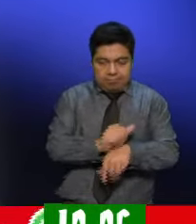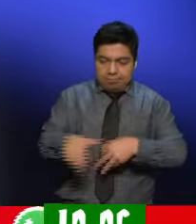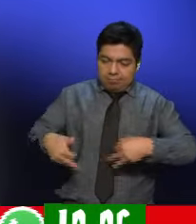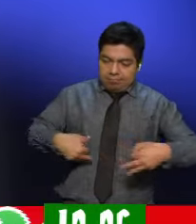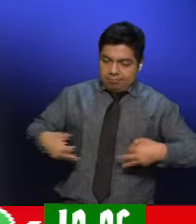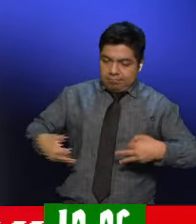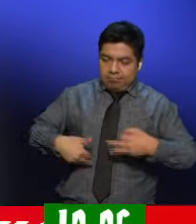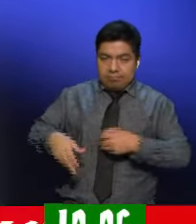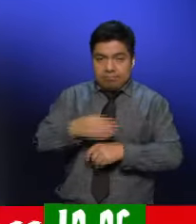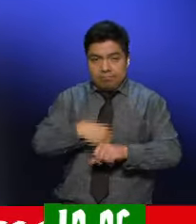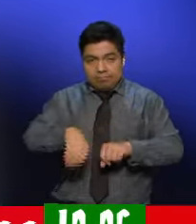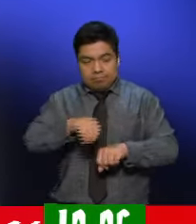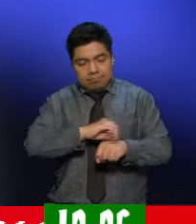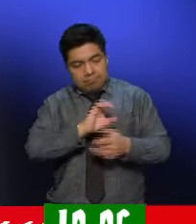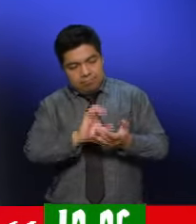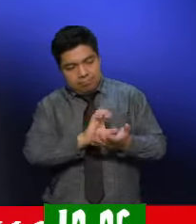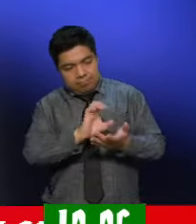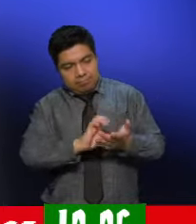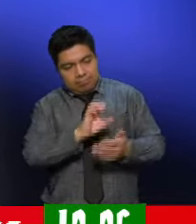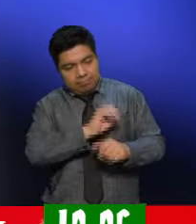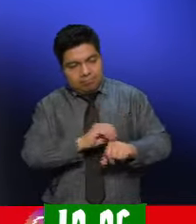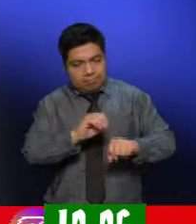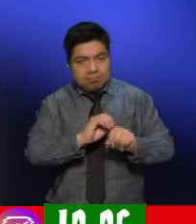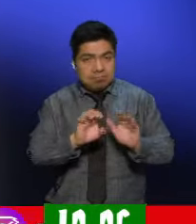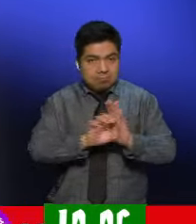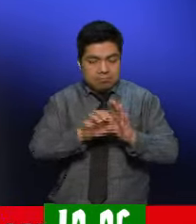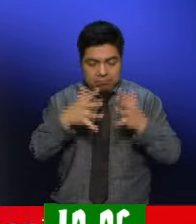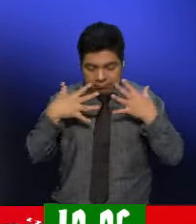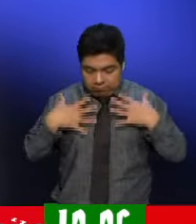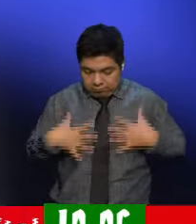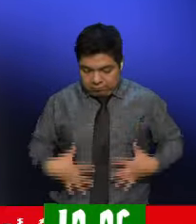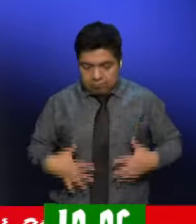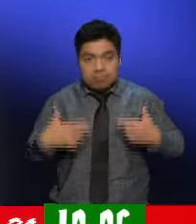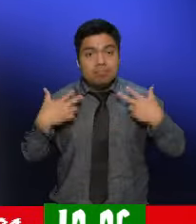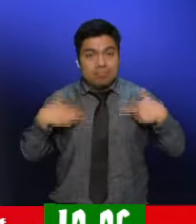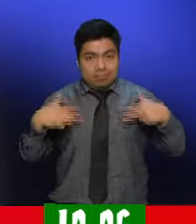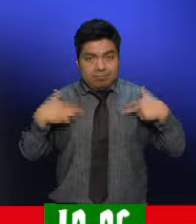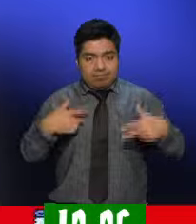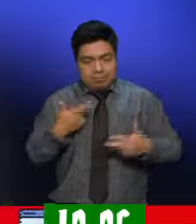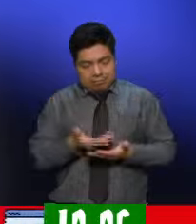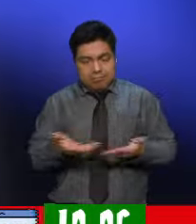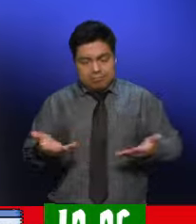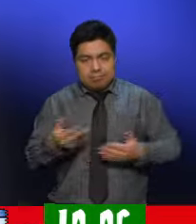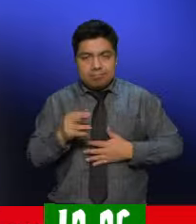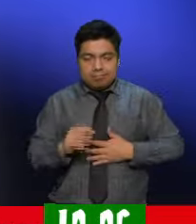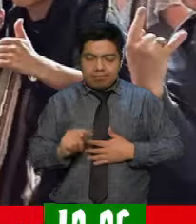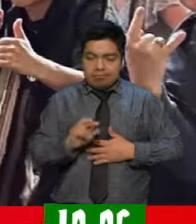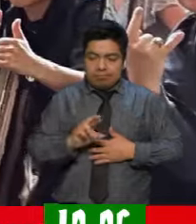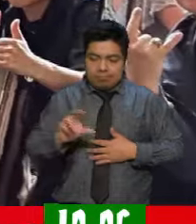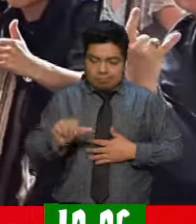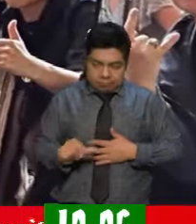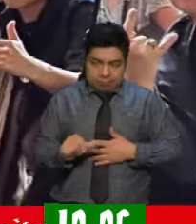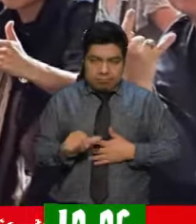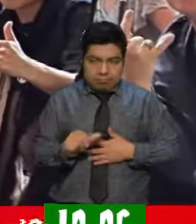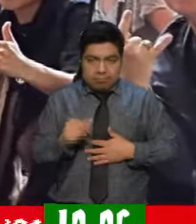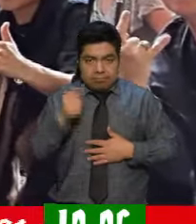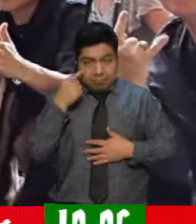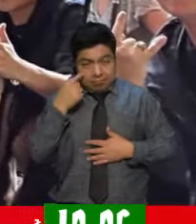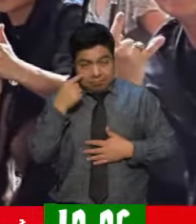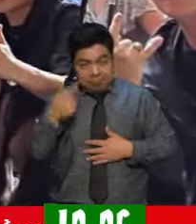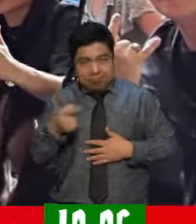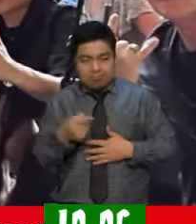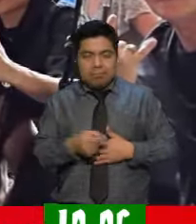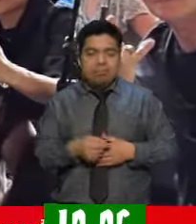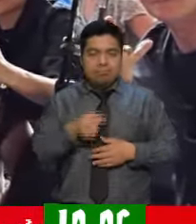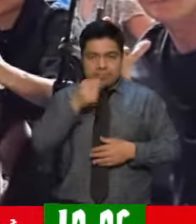se vierte a escena, ¿no? Estos vestuarios que traemos, como dices, son parte de la propuesta de Tierra, fueron hechos se le pidió a toda la banda que nos escucha